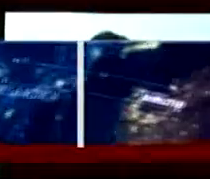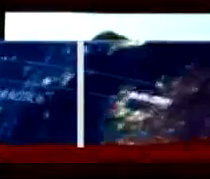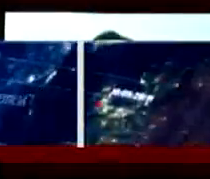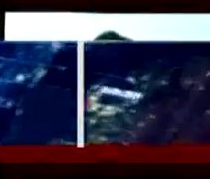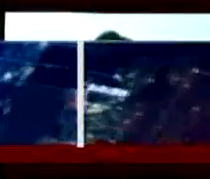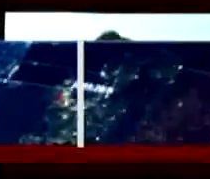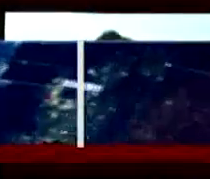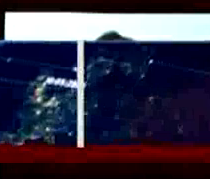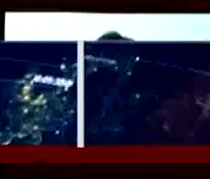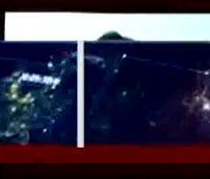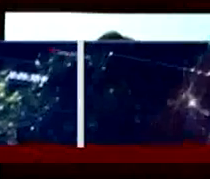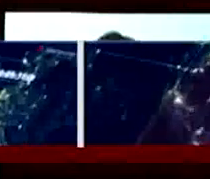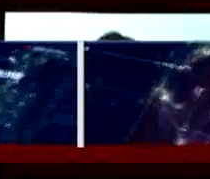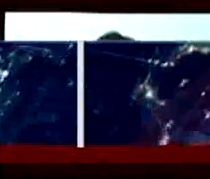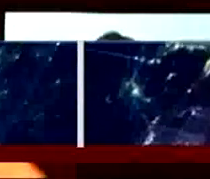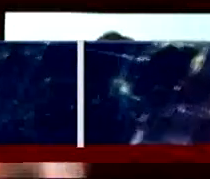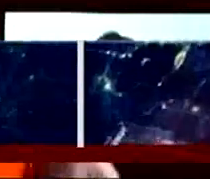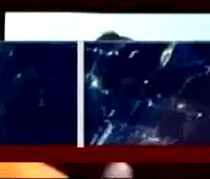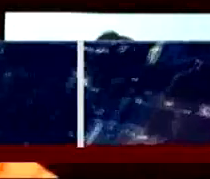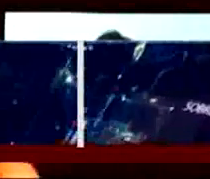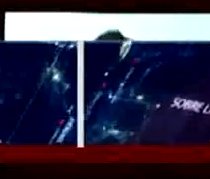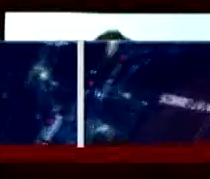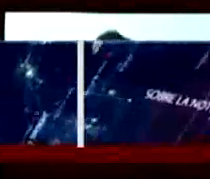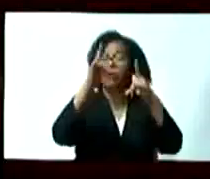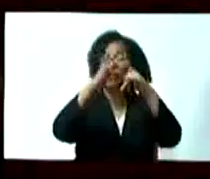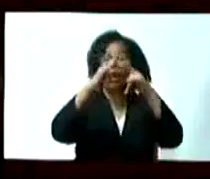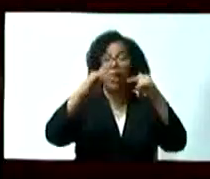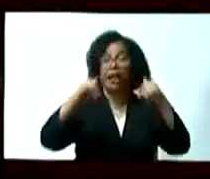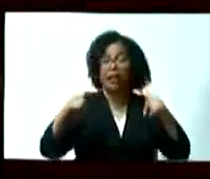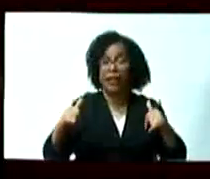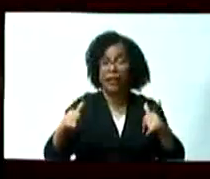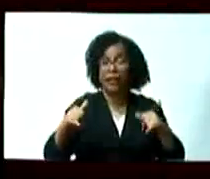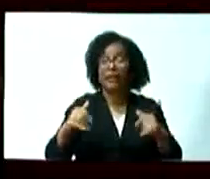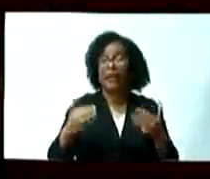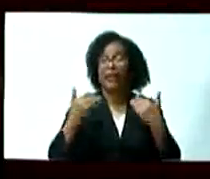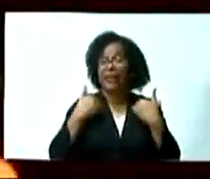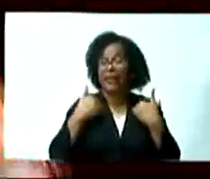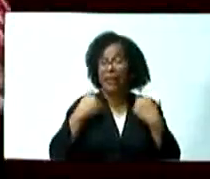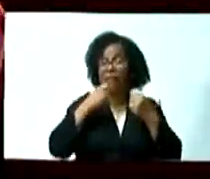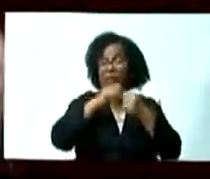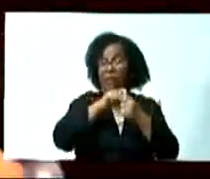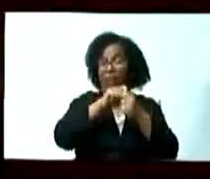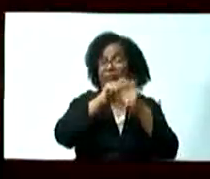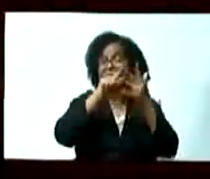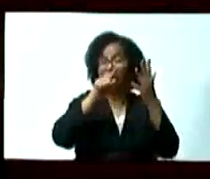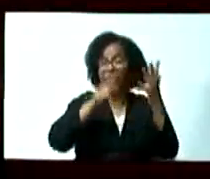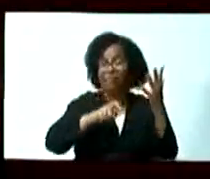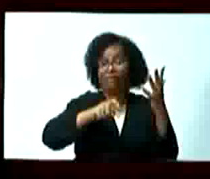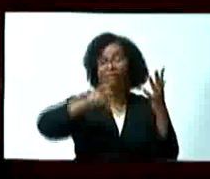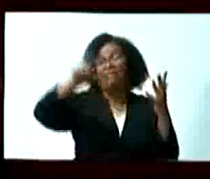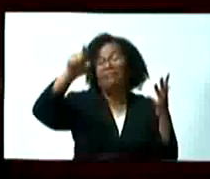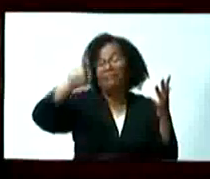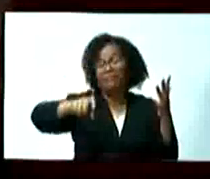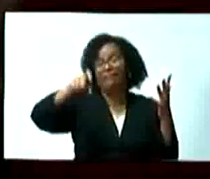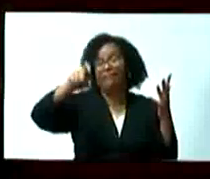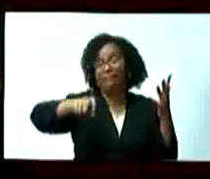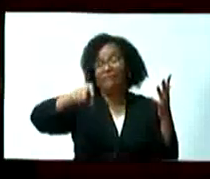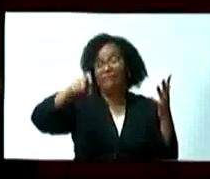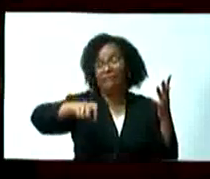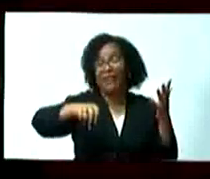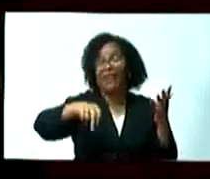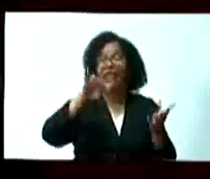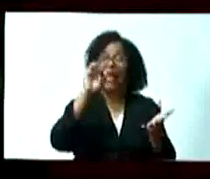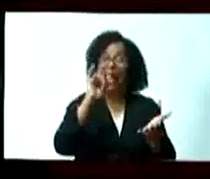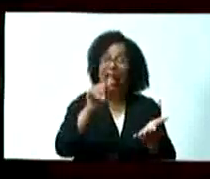Gracia, honorable presidente, hay muchas necesidades que hay que administrar muy bien este presupuesto